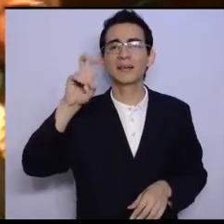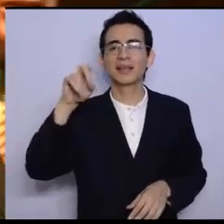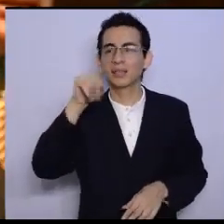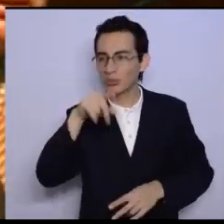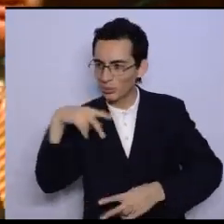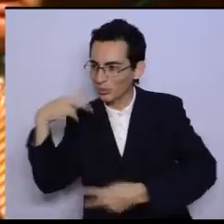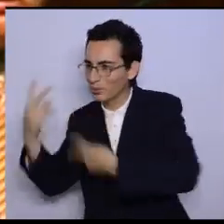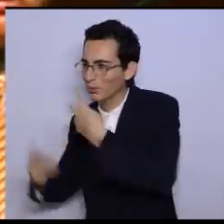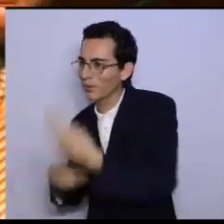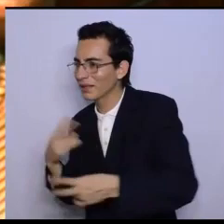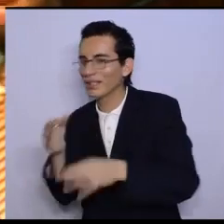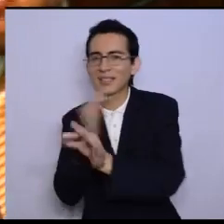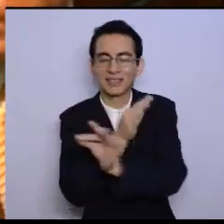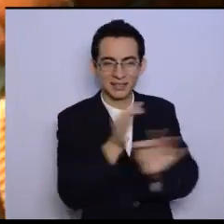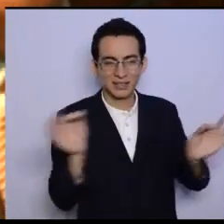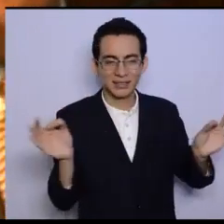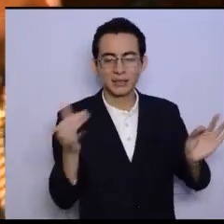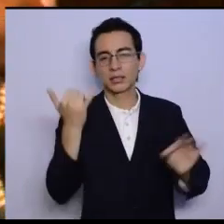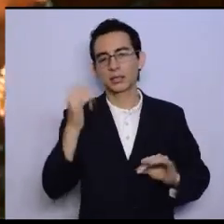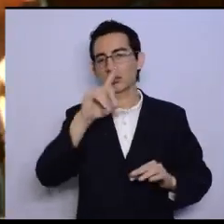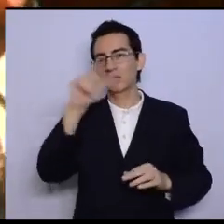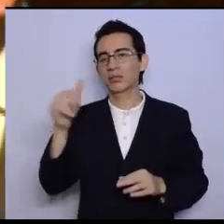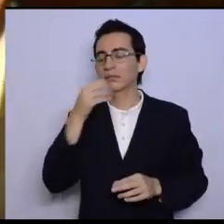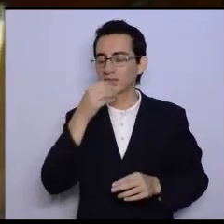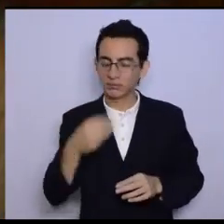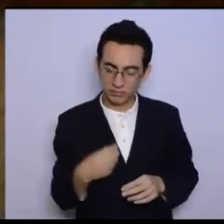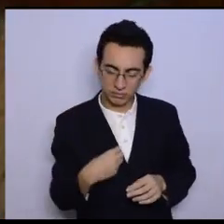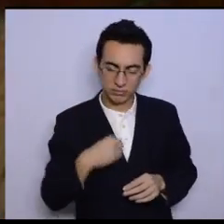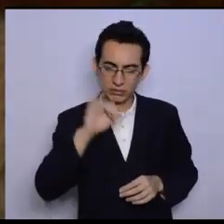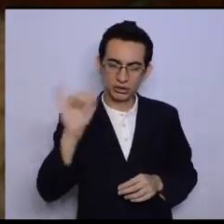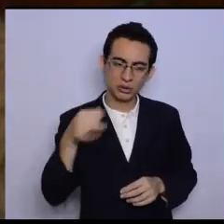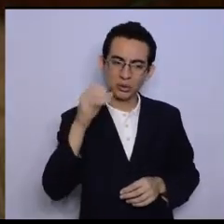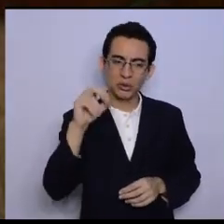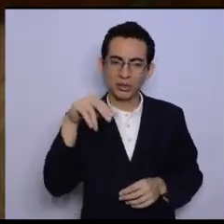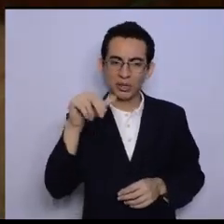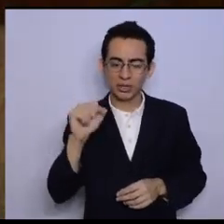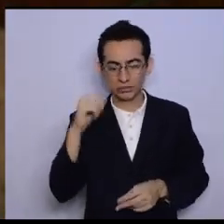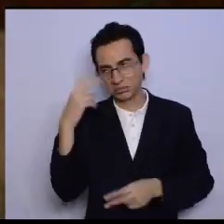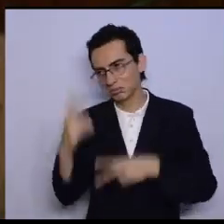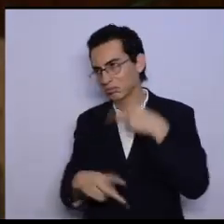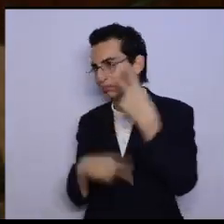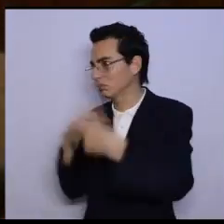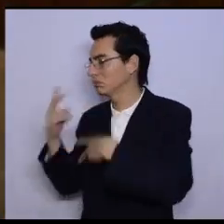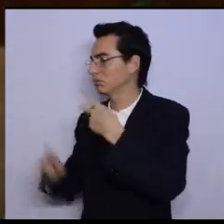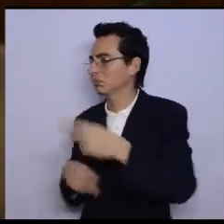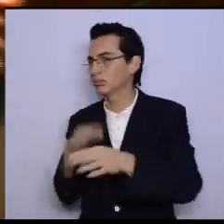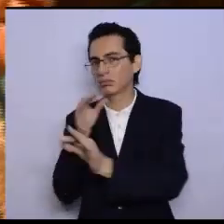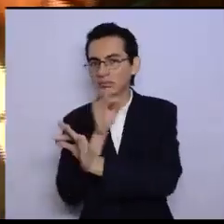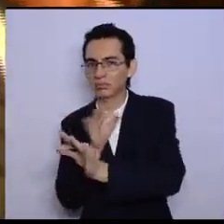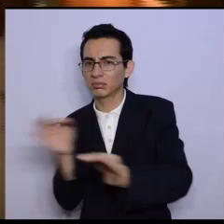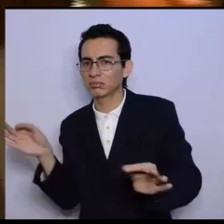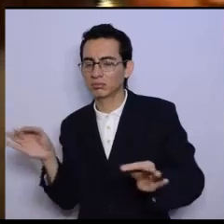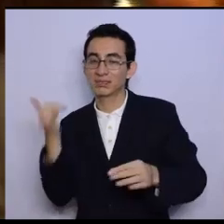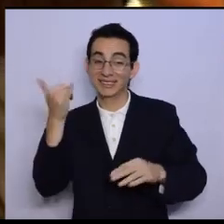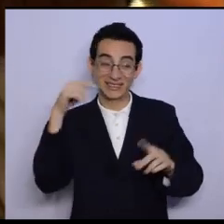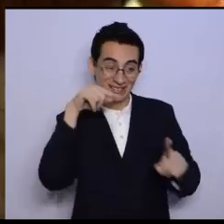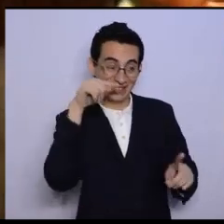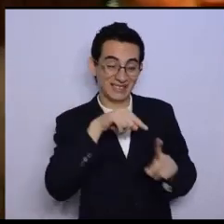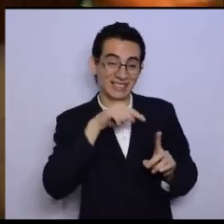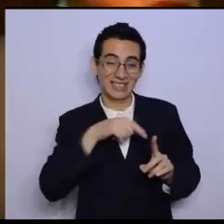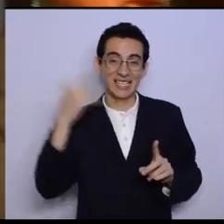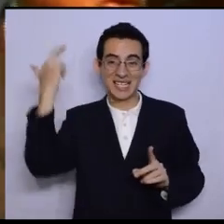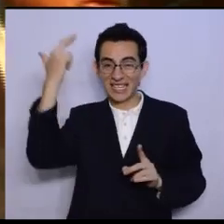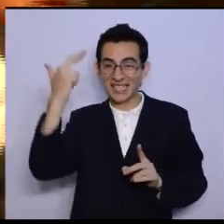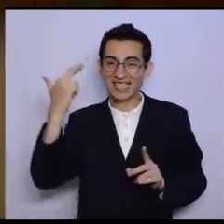ella. Y dice que Jonás fue y les predicó. Y el rey de Nínive